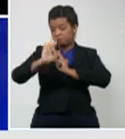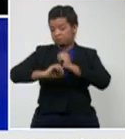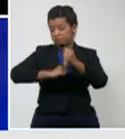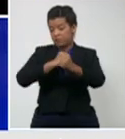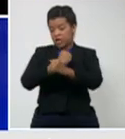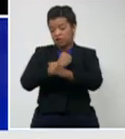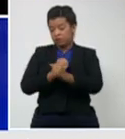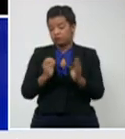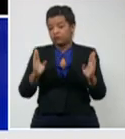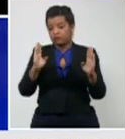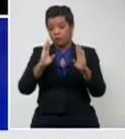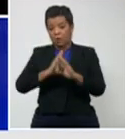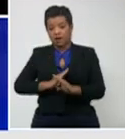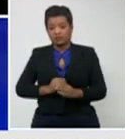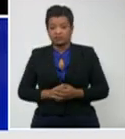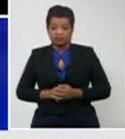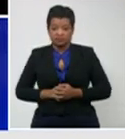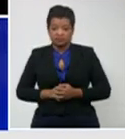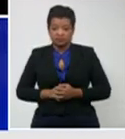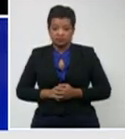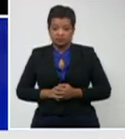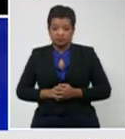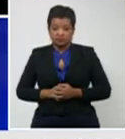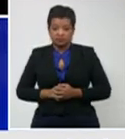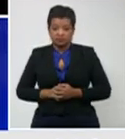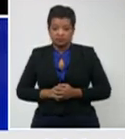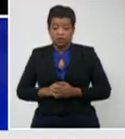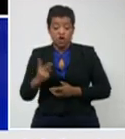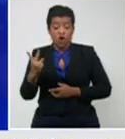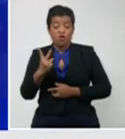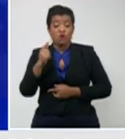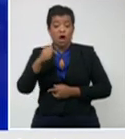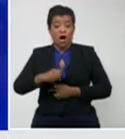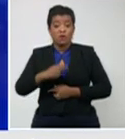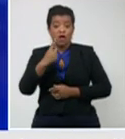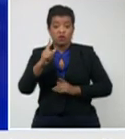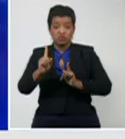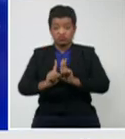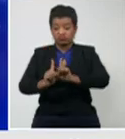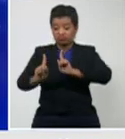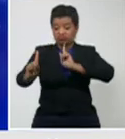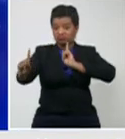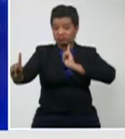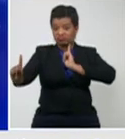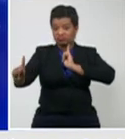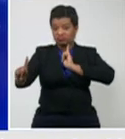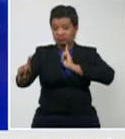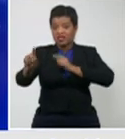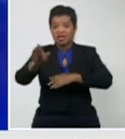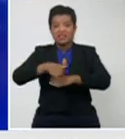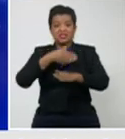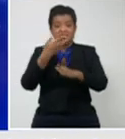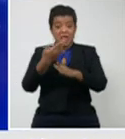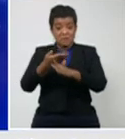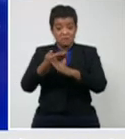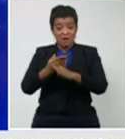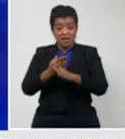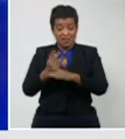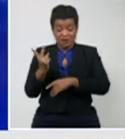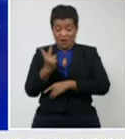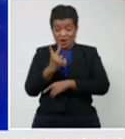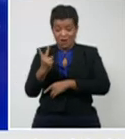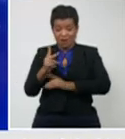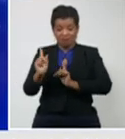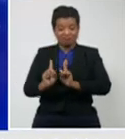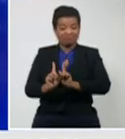ahí. Nosotros estamos guardando el 1,5, doctor. ¿Tendremos que guardar el 2 metros? Quizás nos vamos a sentar un poquito más lejos. Porque está hoy en el % del